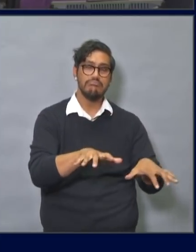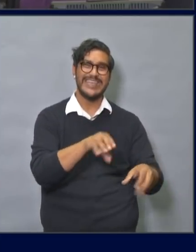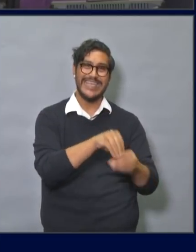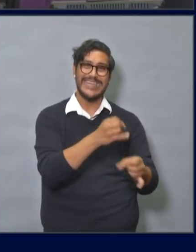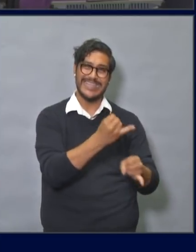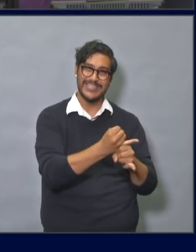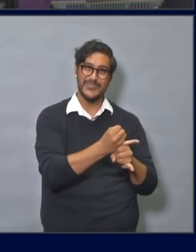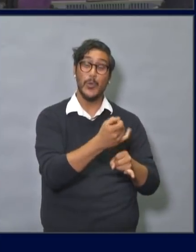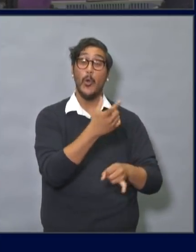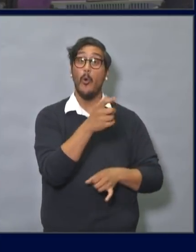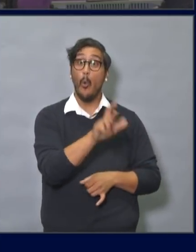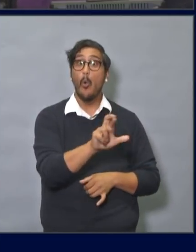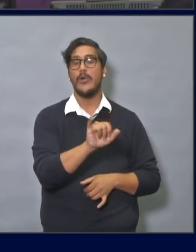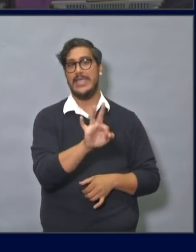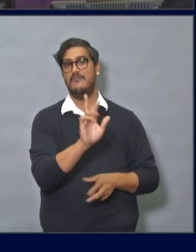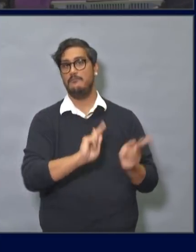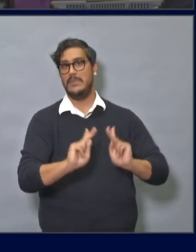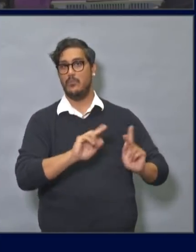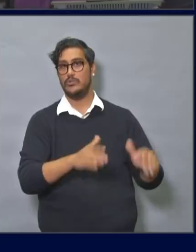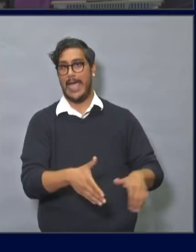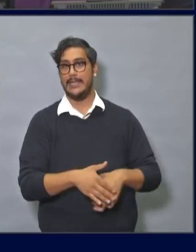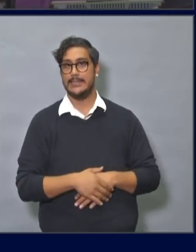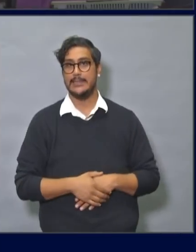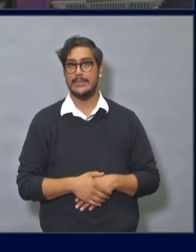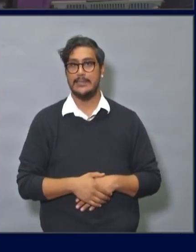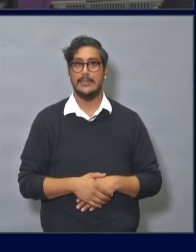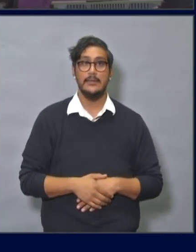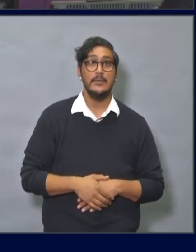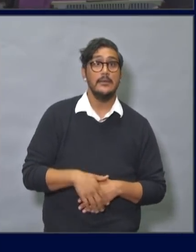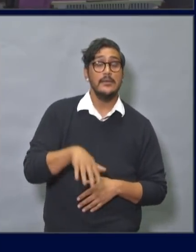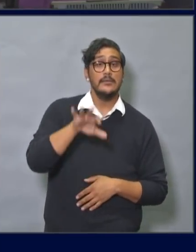personas fallecidas. De los más de